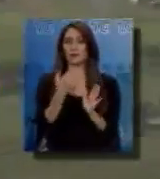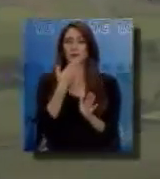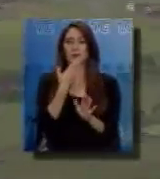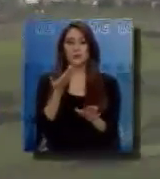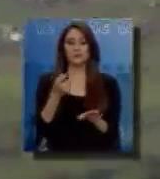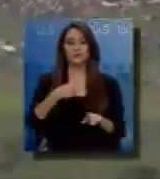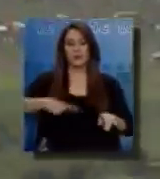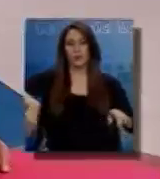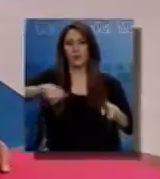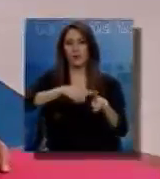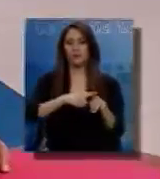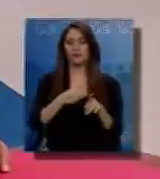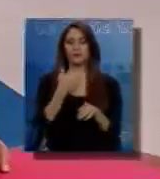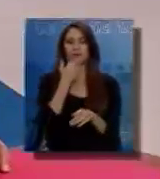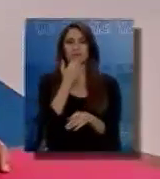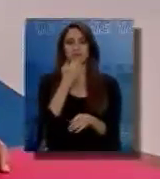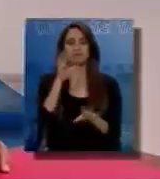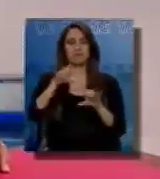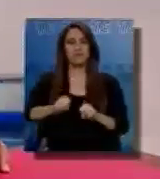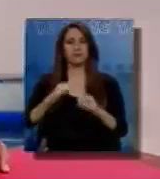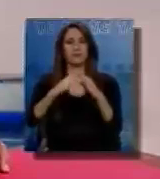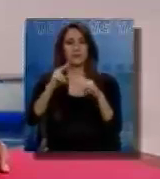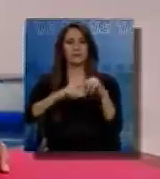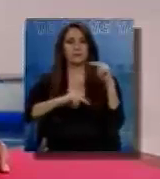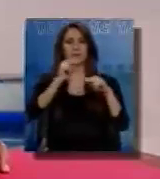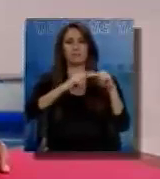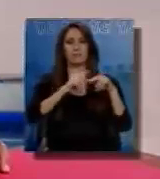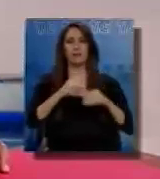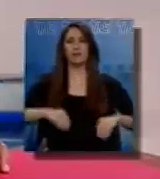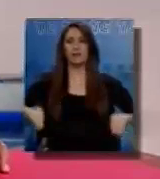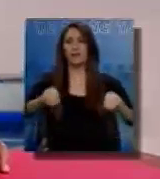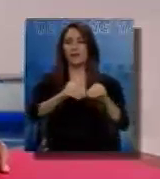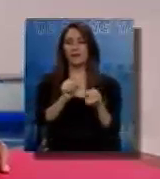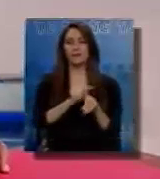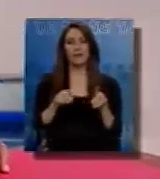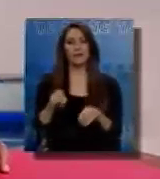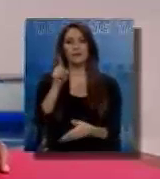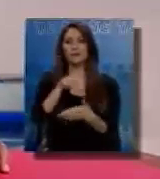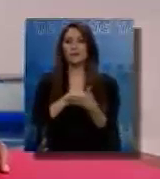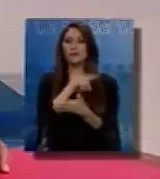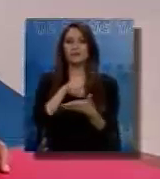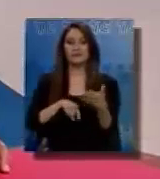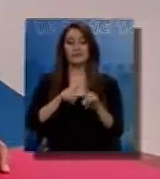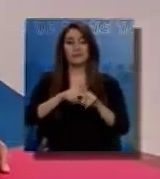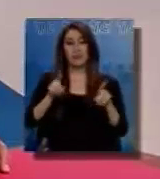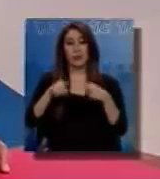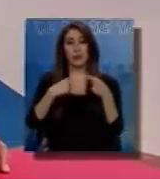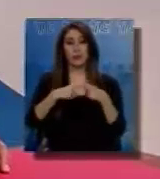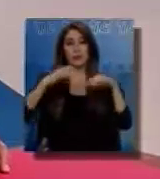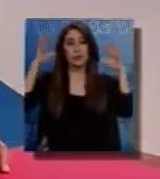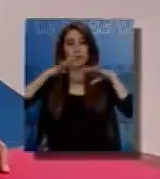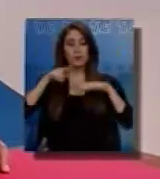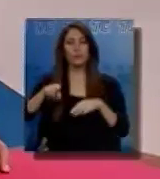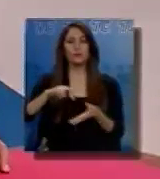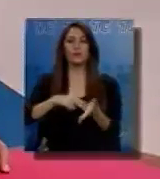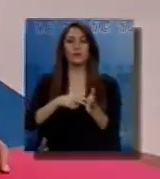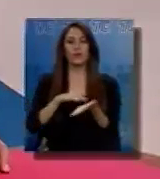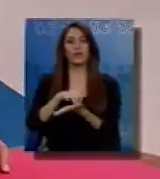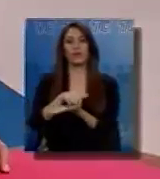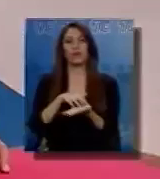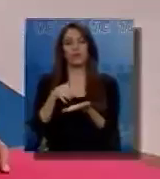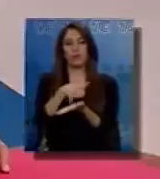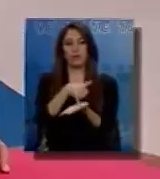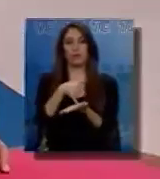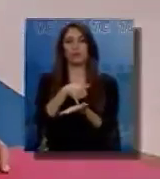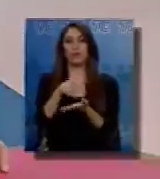sido obstruidos. Esto es justamente lo que hoy en día produce en temporadas invernal